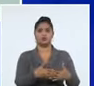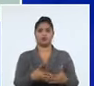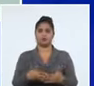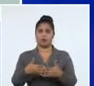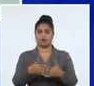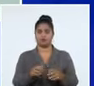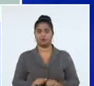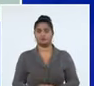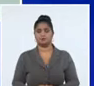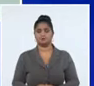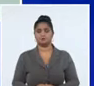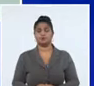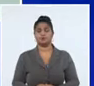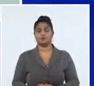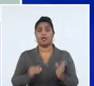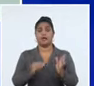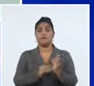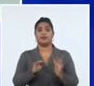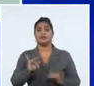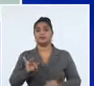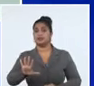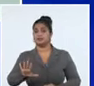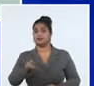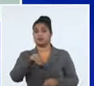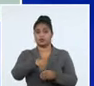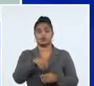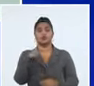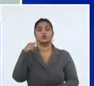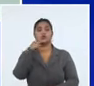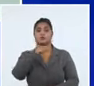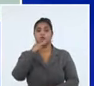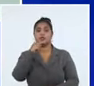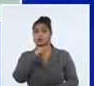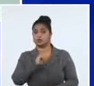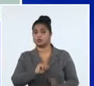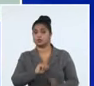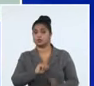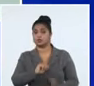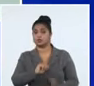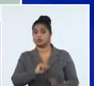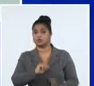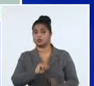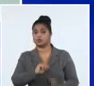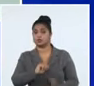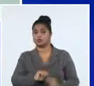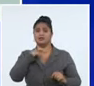de 1.075, estamos hablando de cifras muy elevadas.